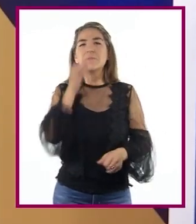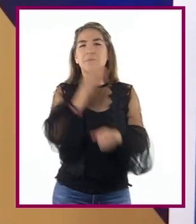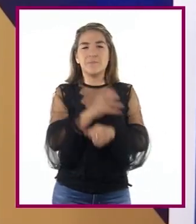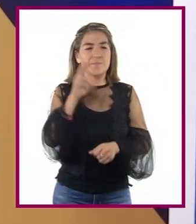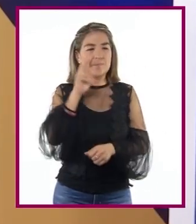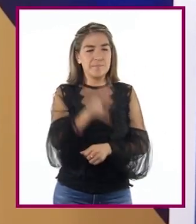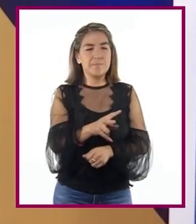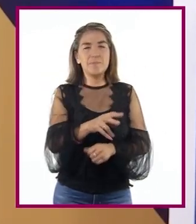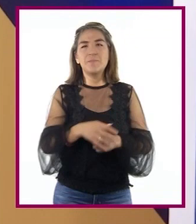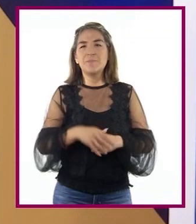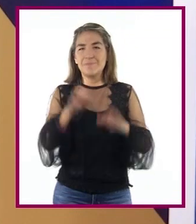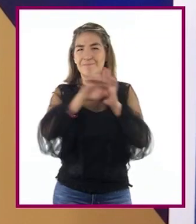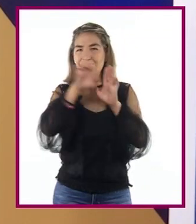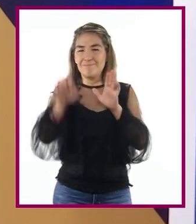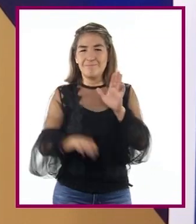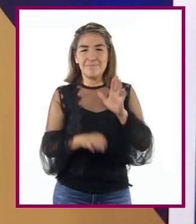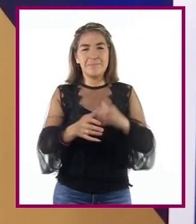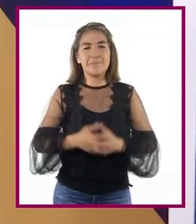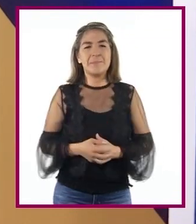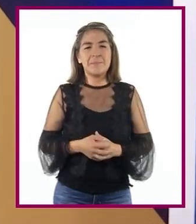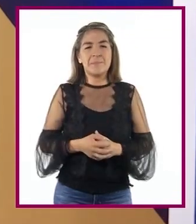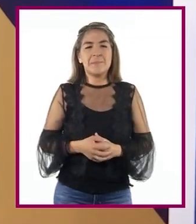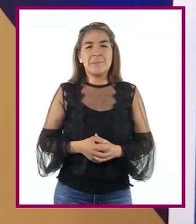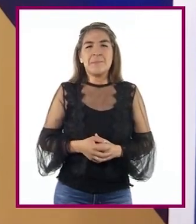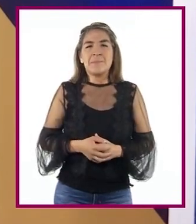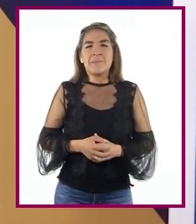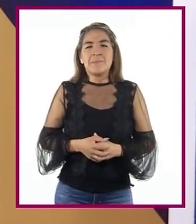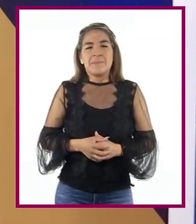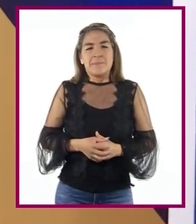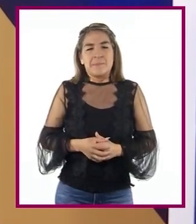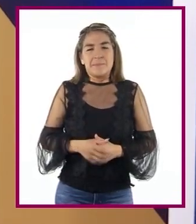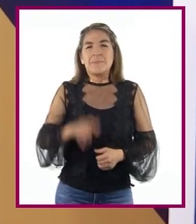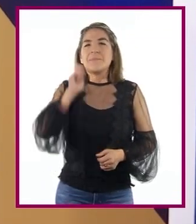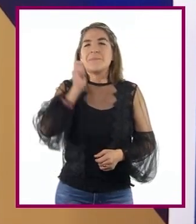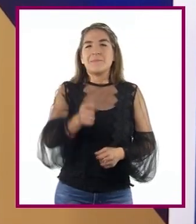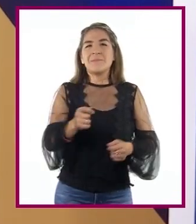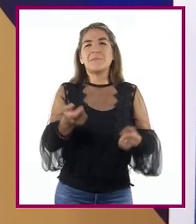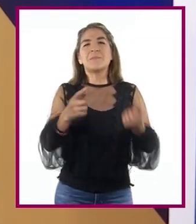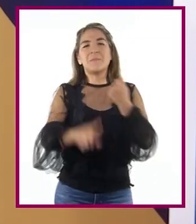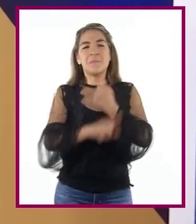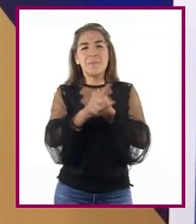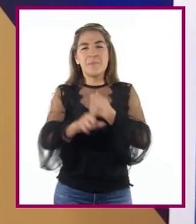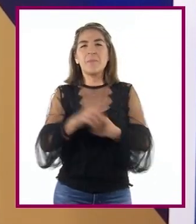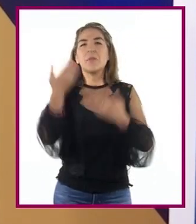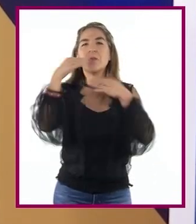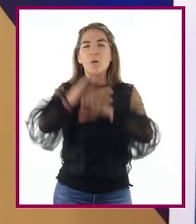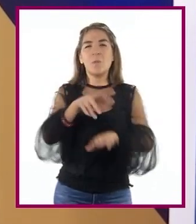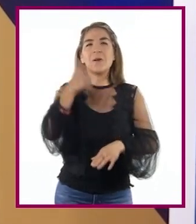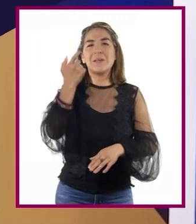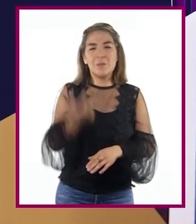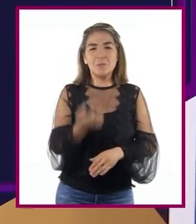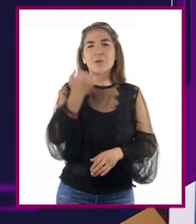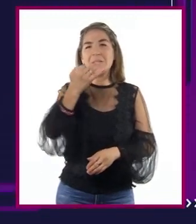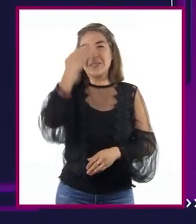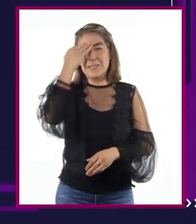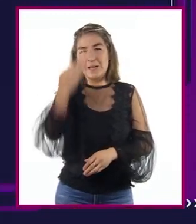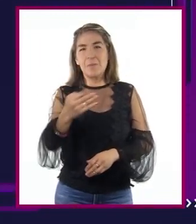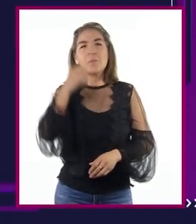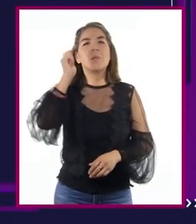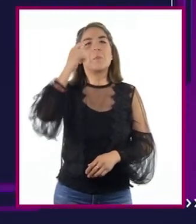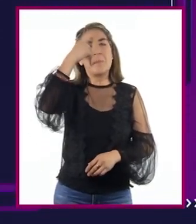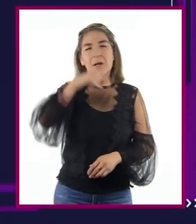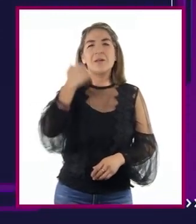Veamos el siguiente ejemplo. Se trata de una situación sobre costos y tiempo de